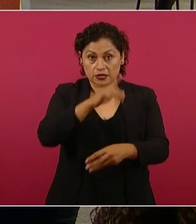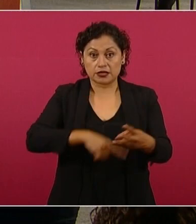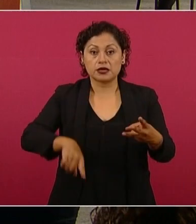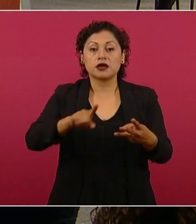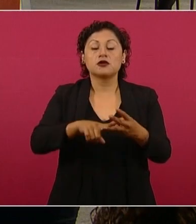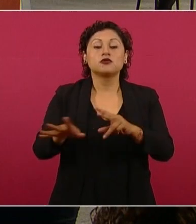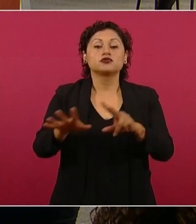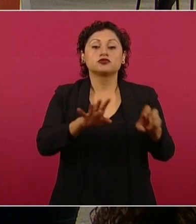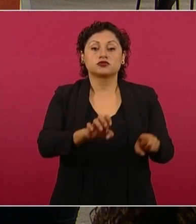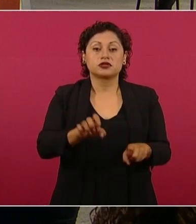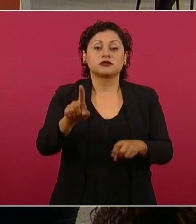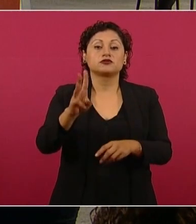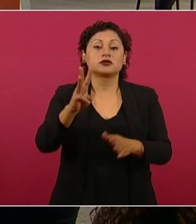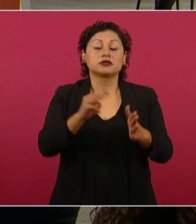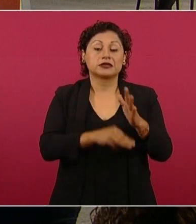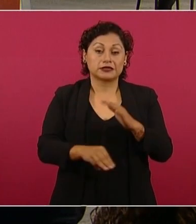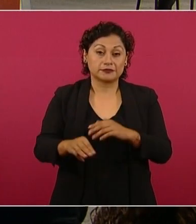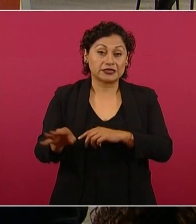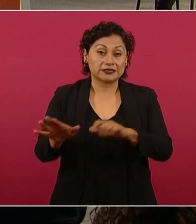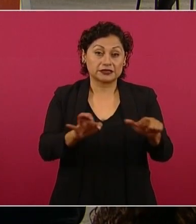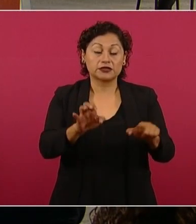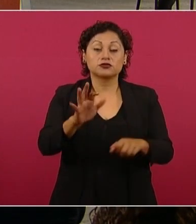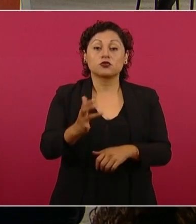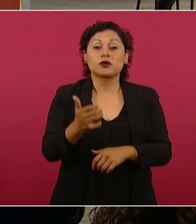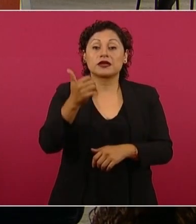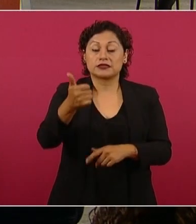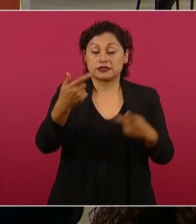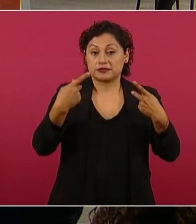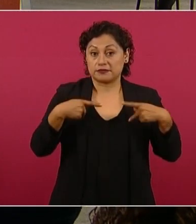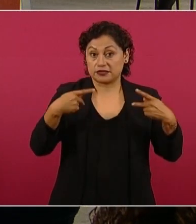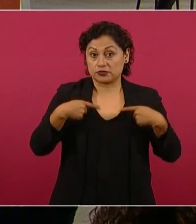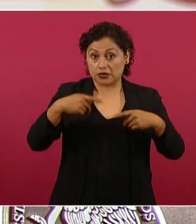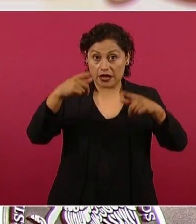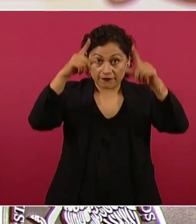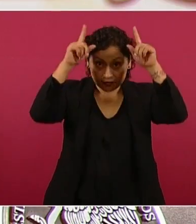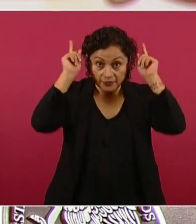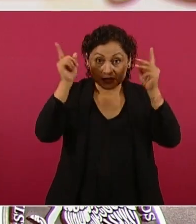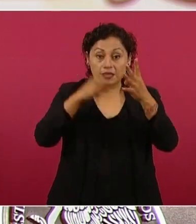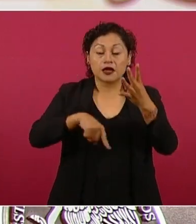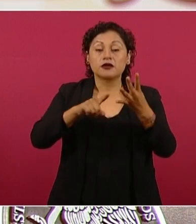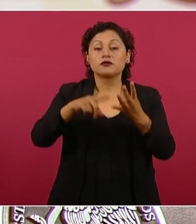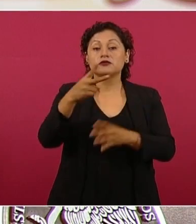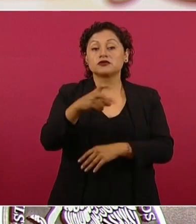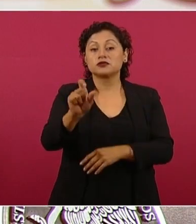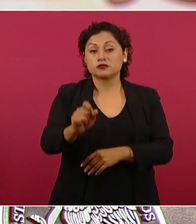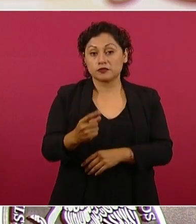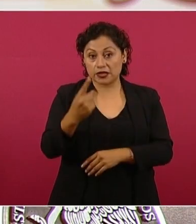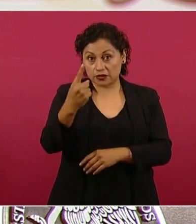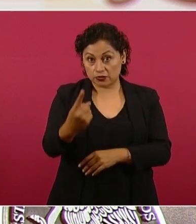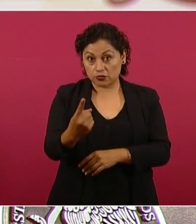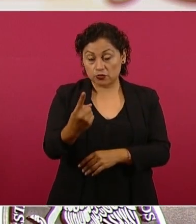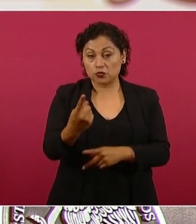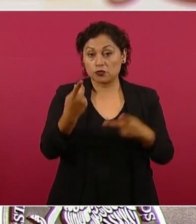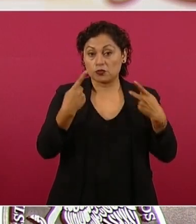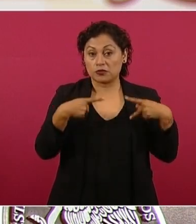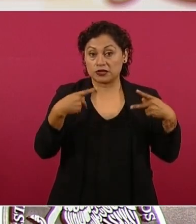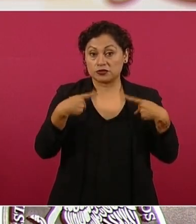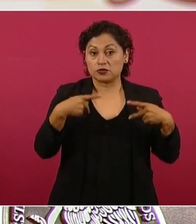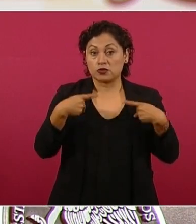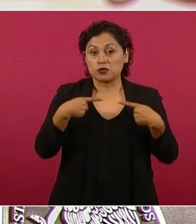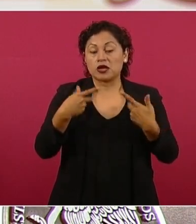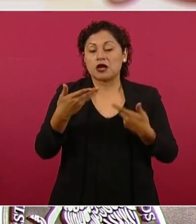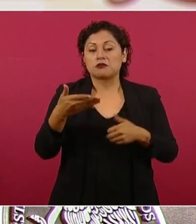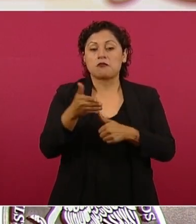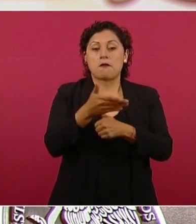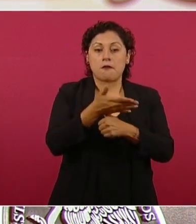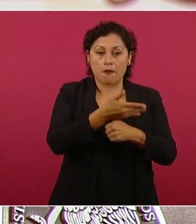médicas especialistas, 3,656 personal de enfermería y 221 de lo que se conoce como